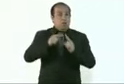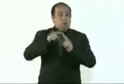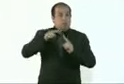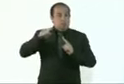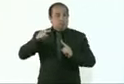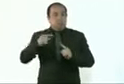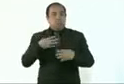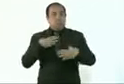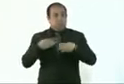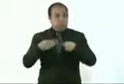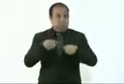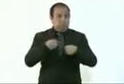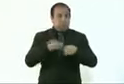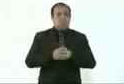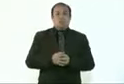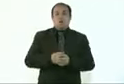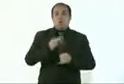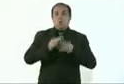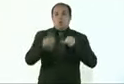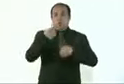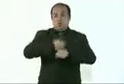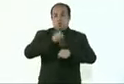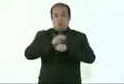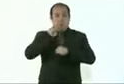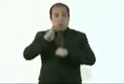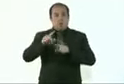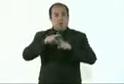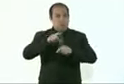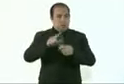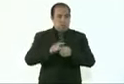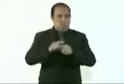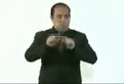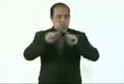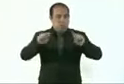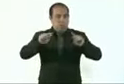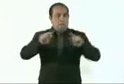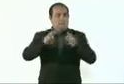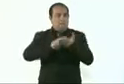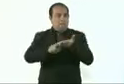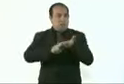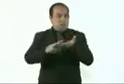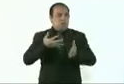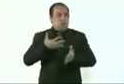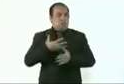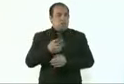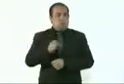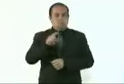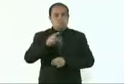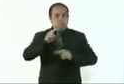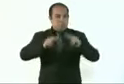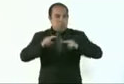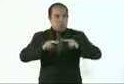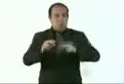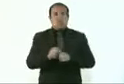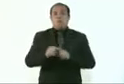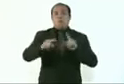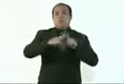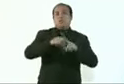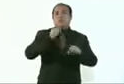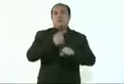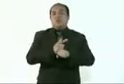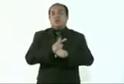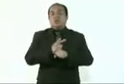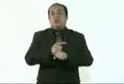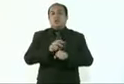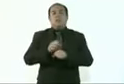casos que hemos visto en las últimas dos semanas, es la línea verde, nos encontramos ya prácticamente en los mismos niveles de positivos identificados en el